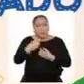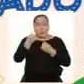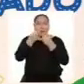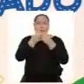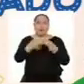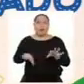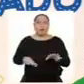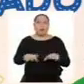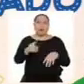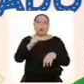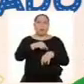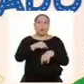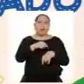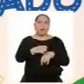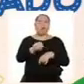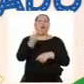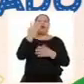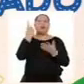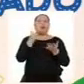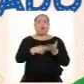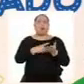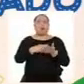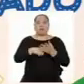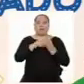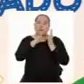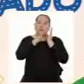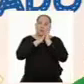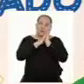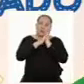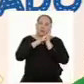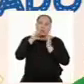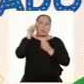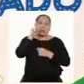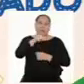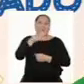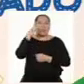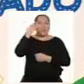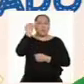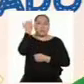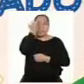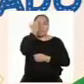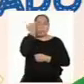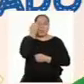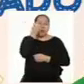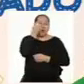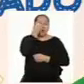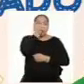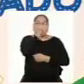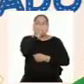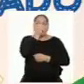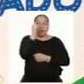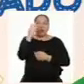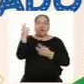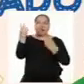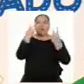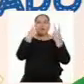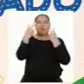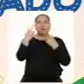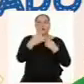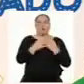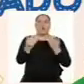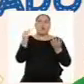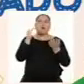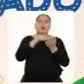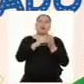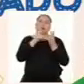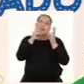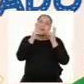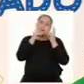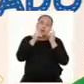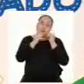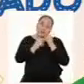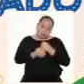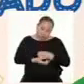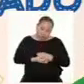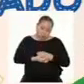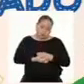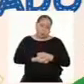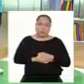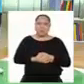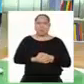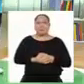de cuántas veces me he quedado dormido Por eso dibujé unos ojos en mis párpados Para que la gente no se diera cuenta si me volvía a pasar